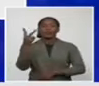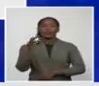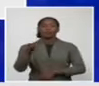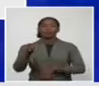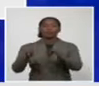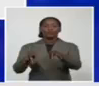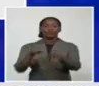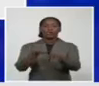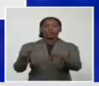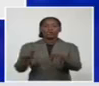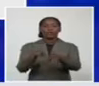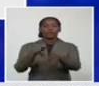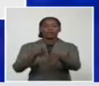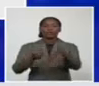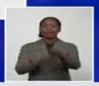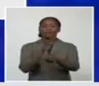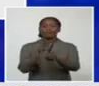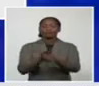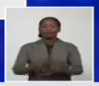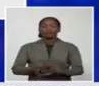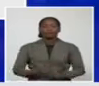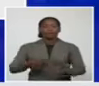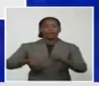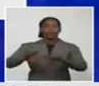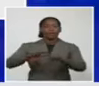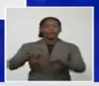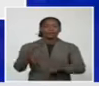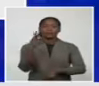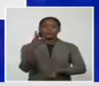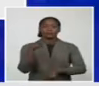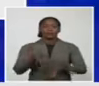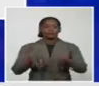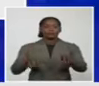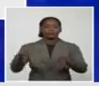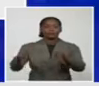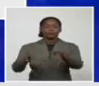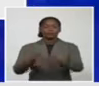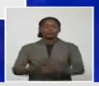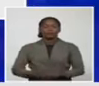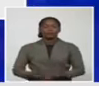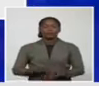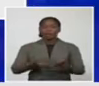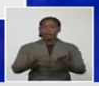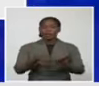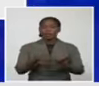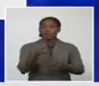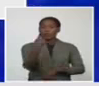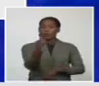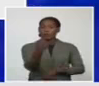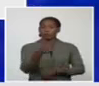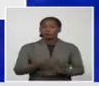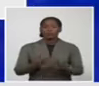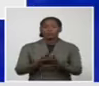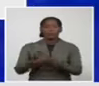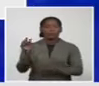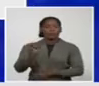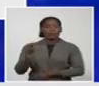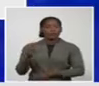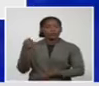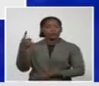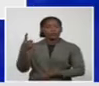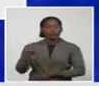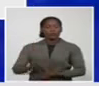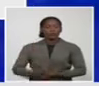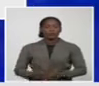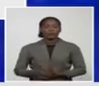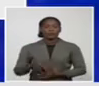en la Isla de la Juventud 1, en Mayabeque 1, en Matanzas 1, en Camagüey